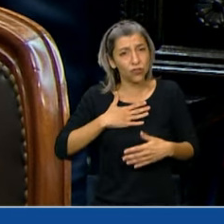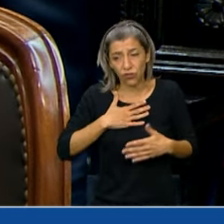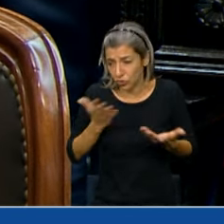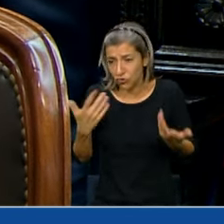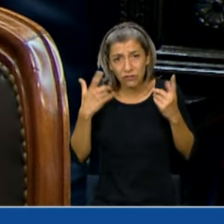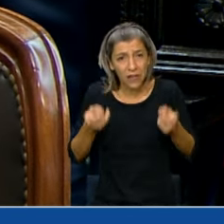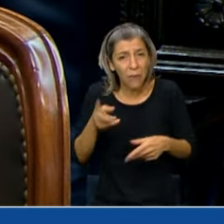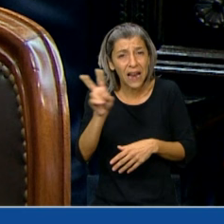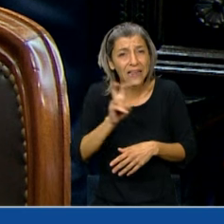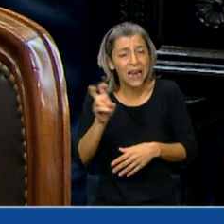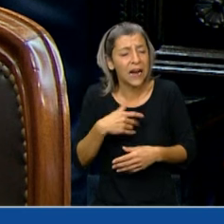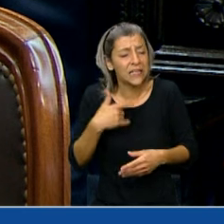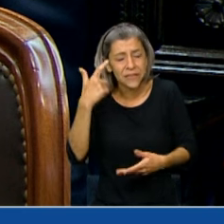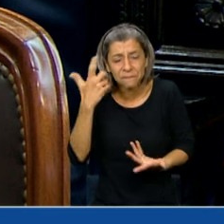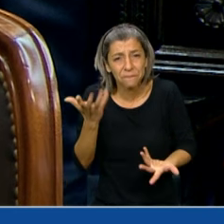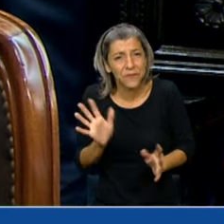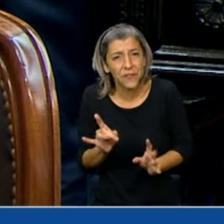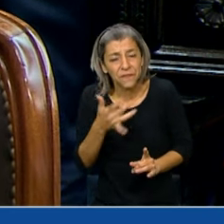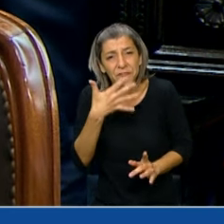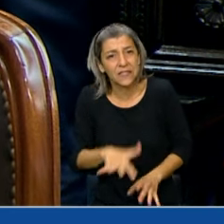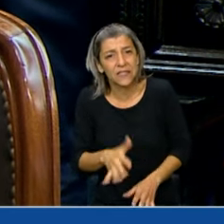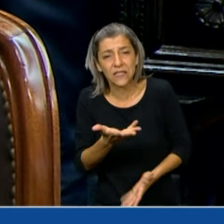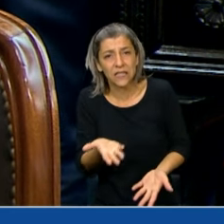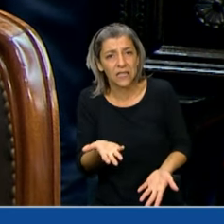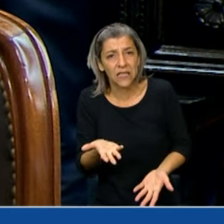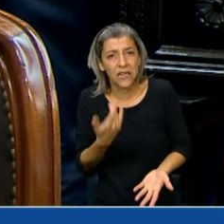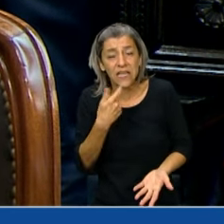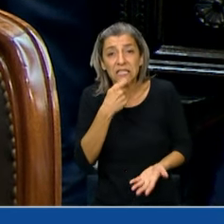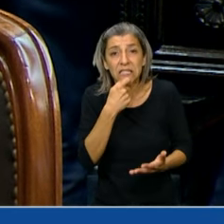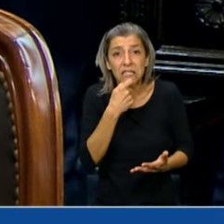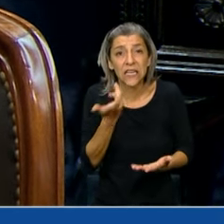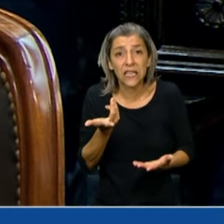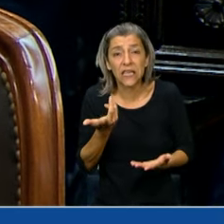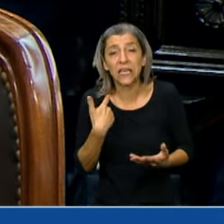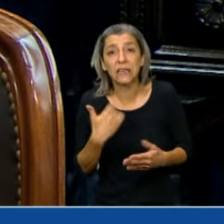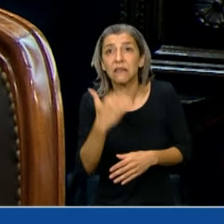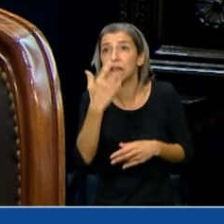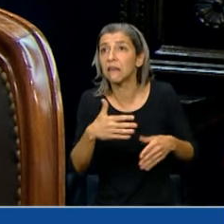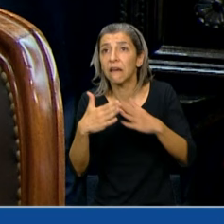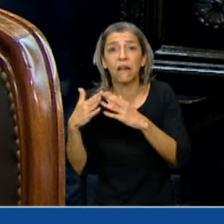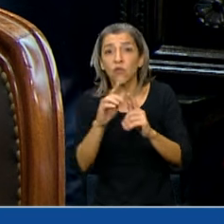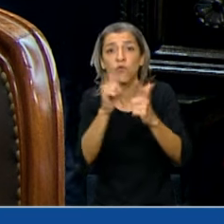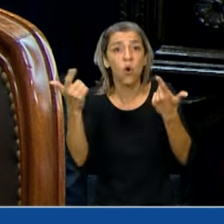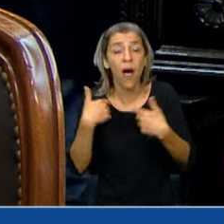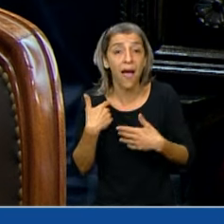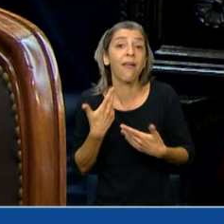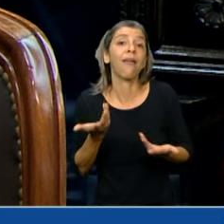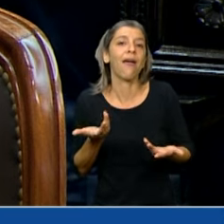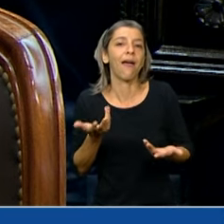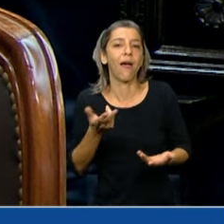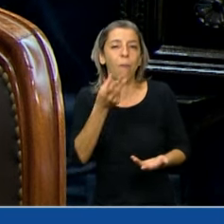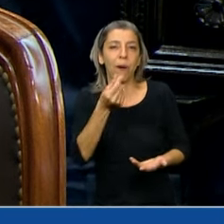de comprender cuando no hay oferta aumenta el precio y